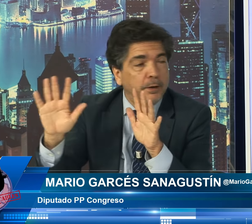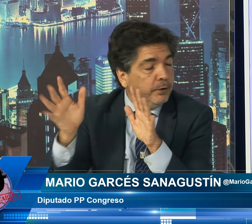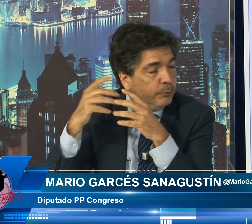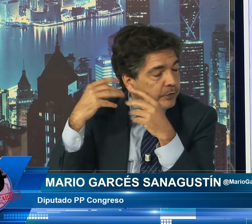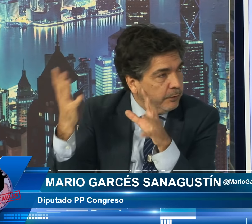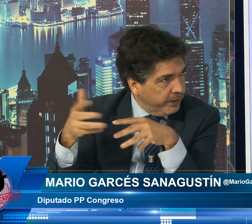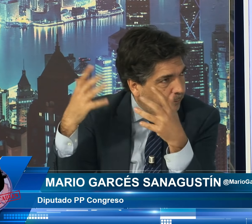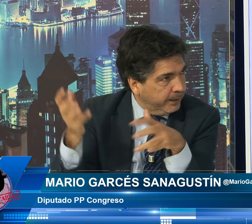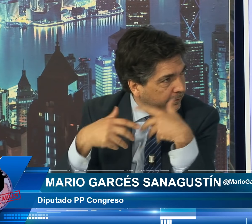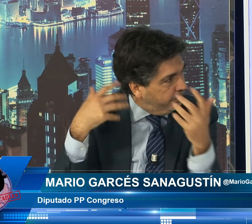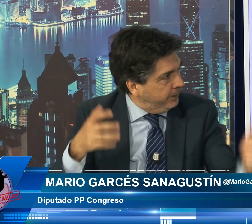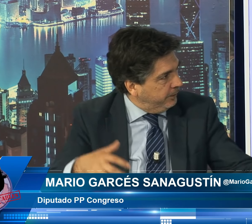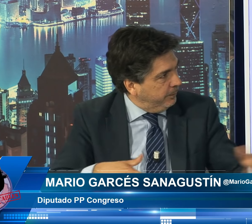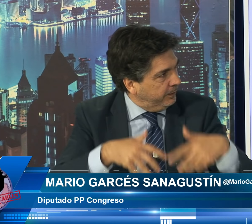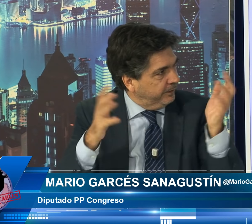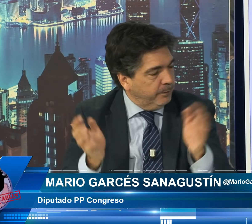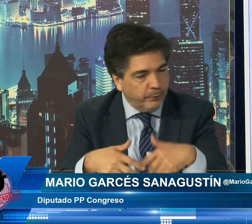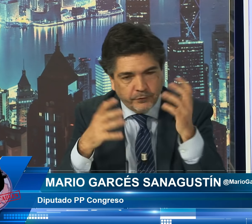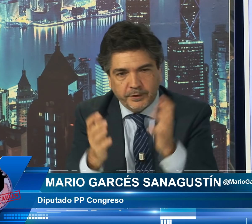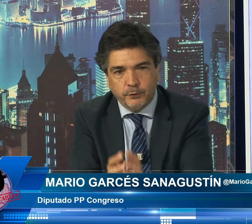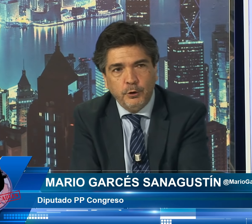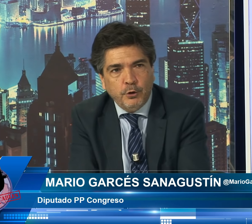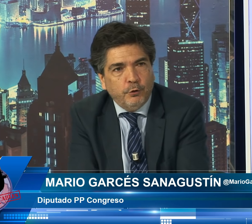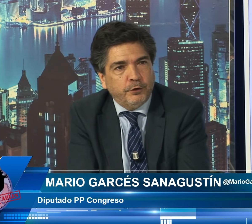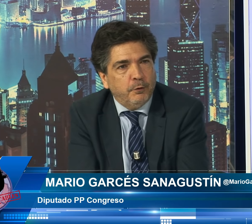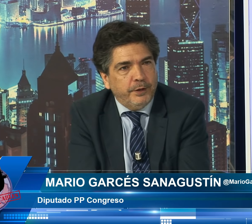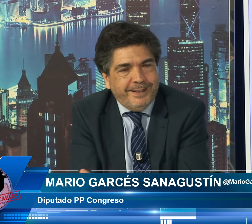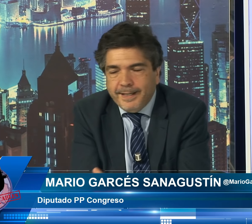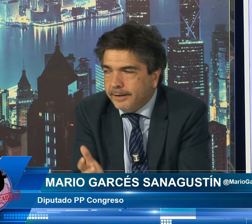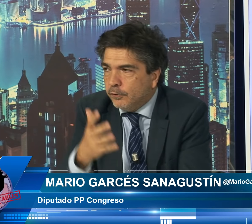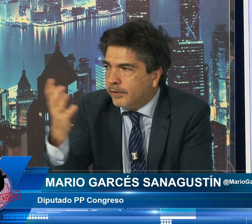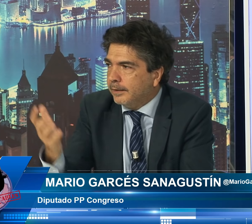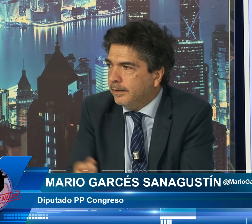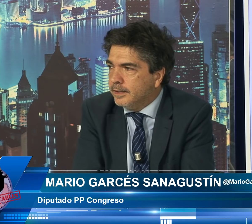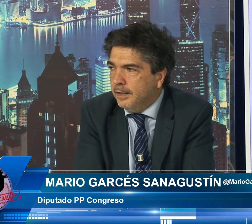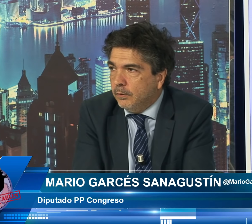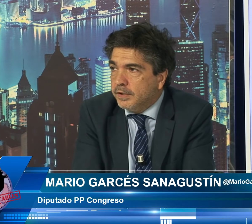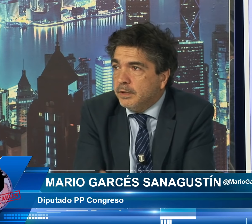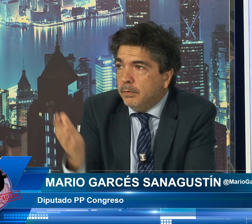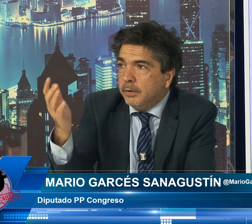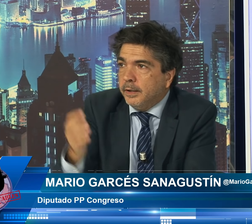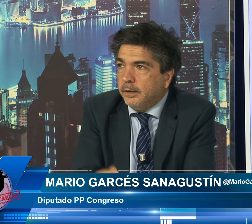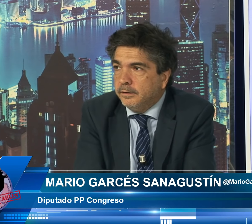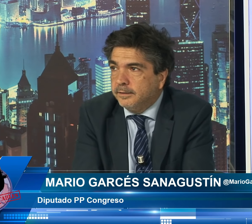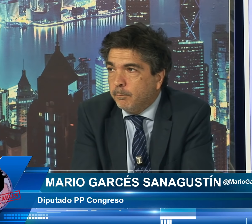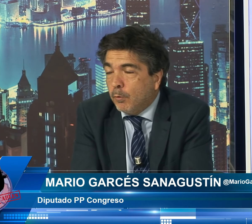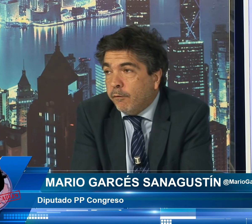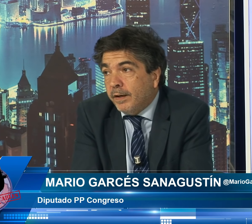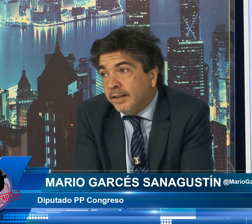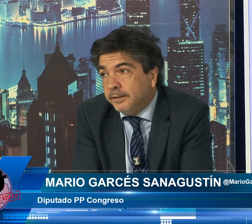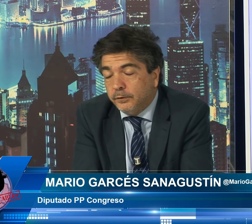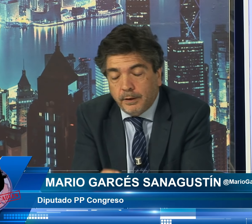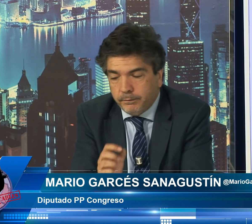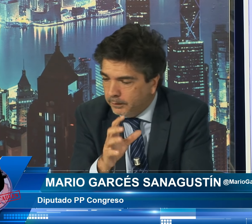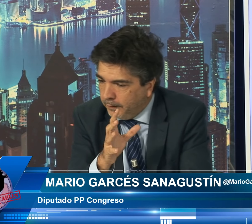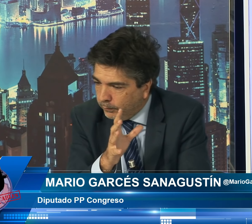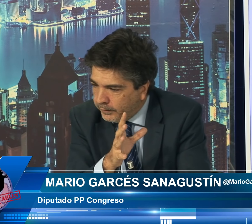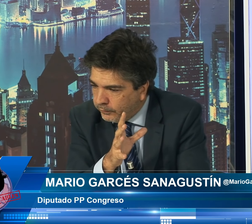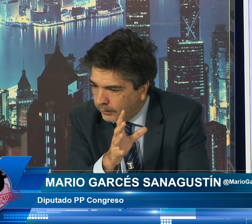sea, lo que he escuchado será verdad, evidentemente el testimonio es cierto, yo no tengo ni idea de los cárteles, lo que sí veo que está poco